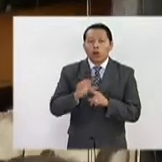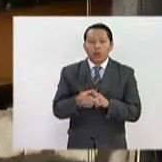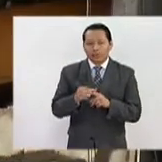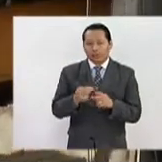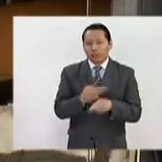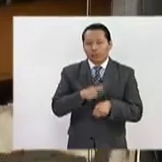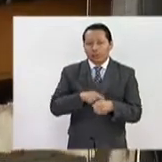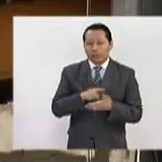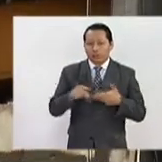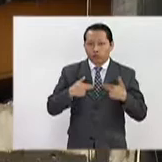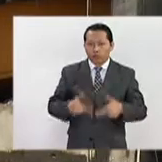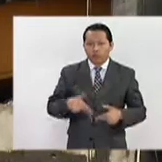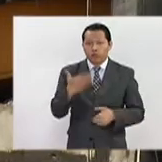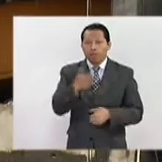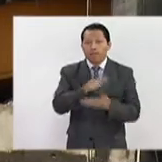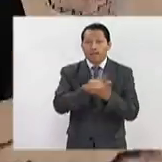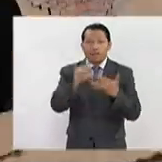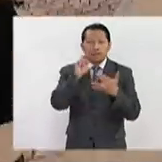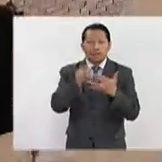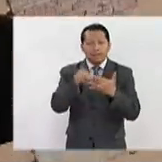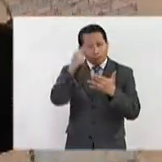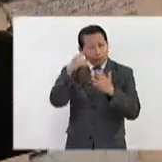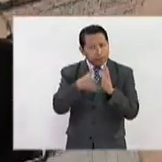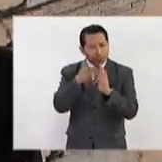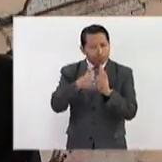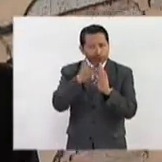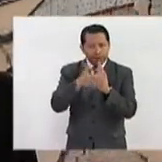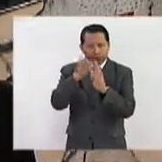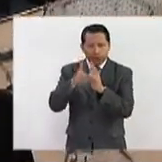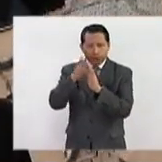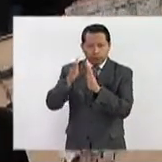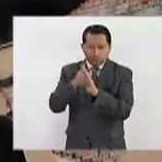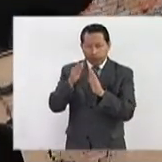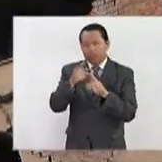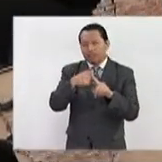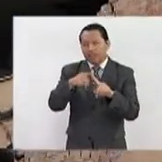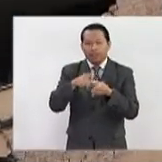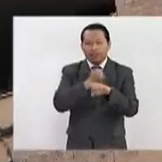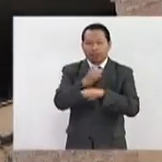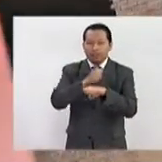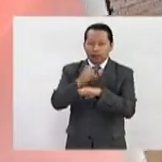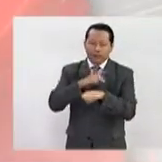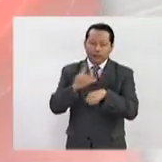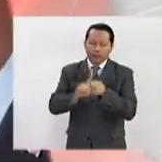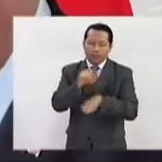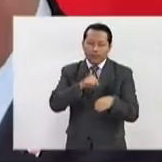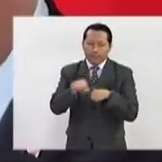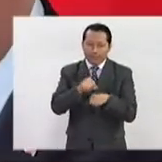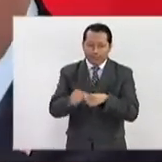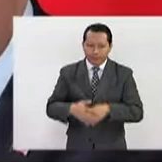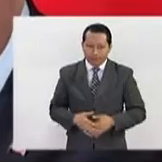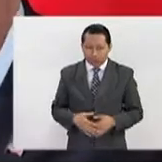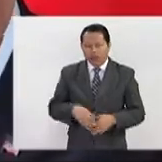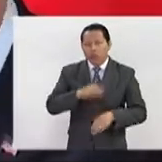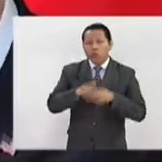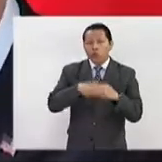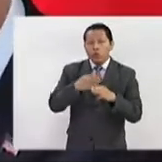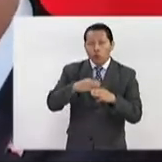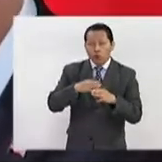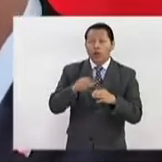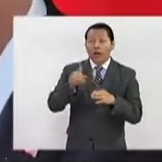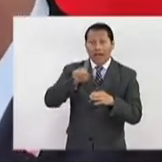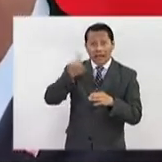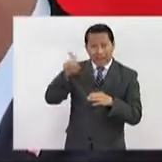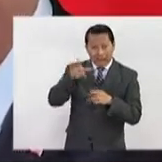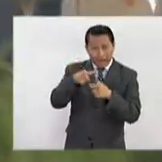Nacional de Derechos Humanos pide transparencia en la reconstrucción de los estados afectados. En el mundo, desde Japón,